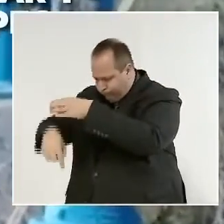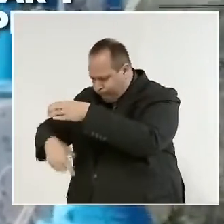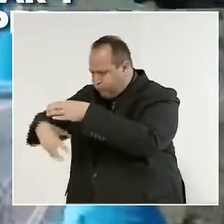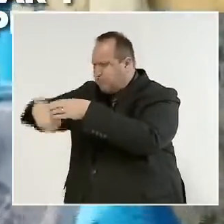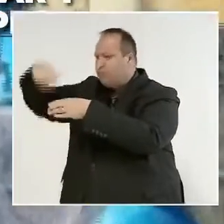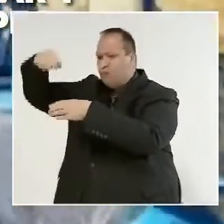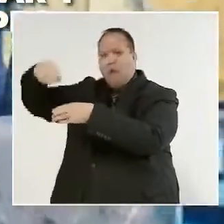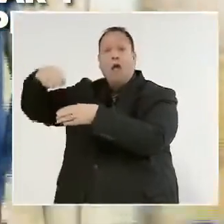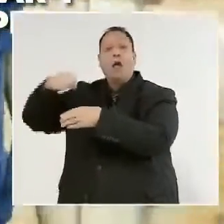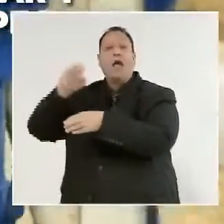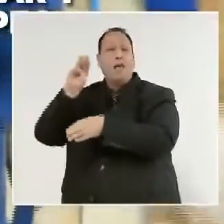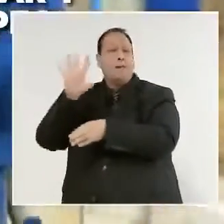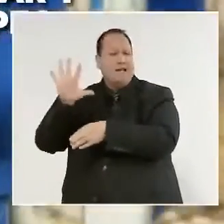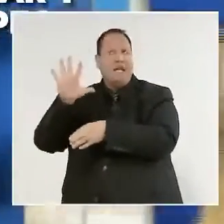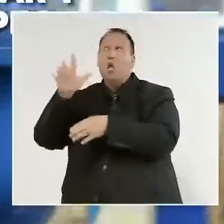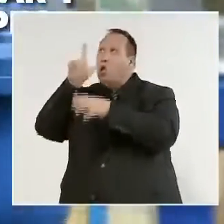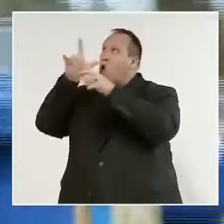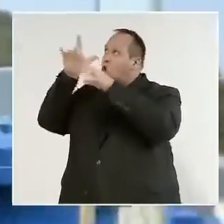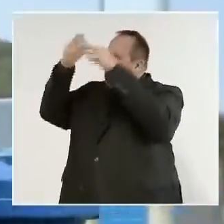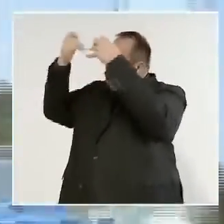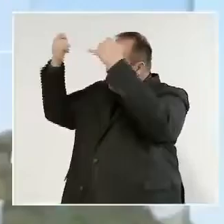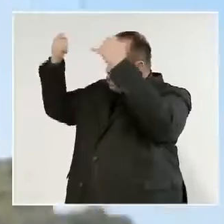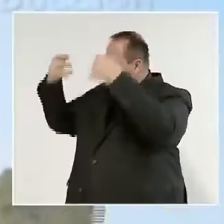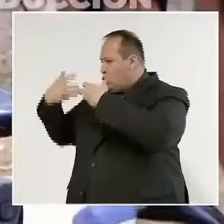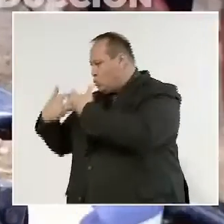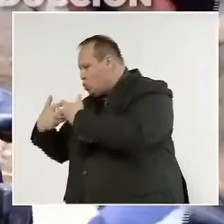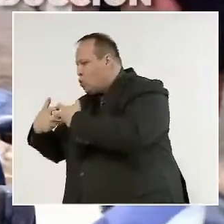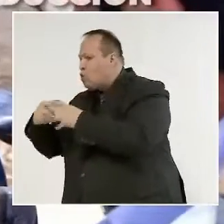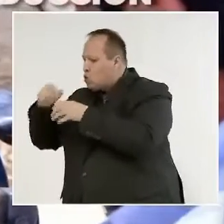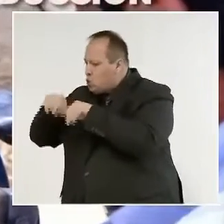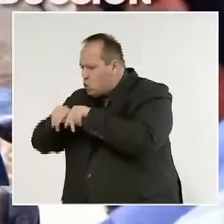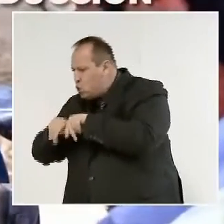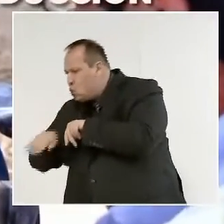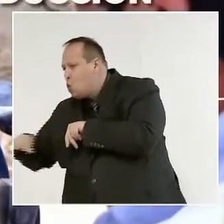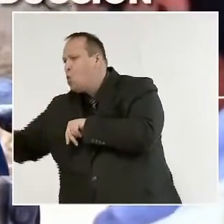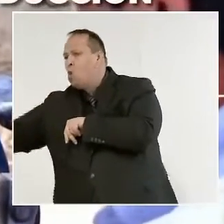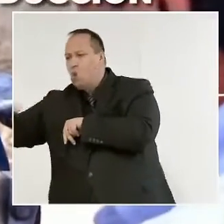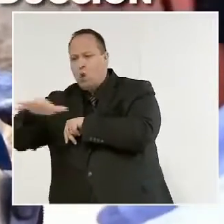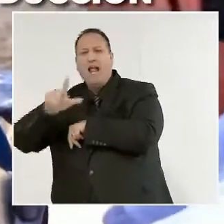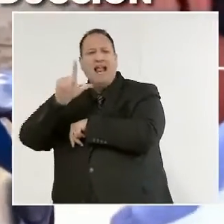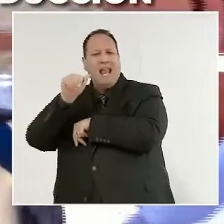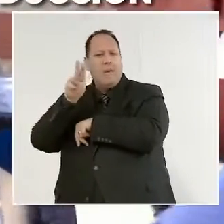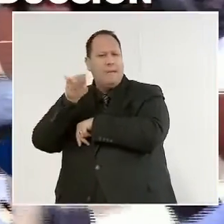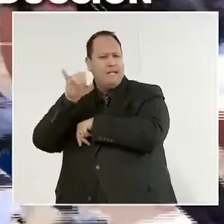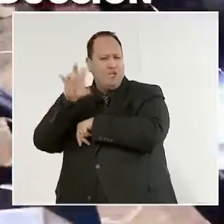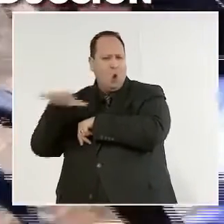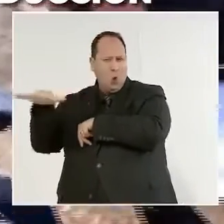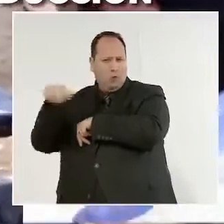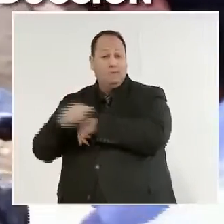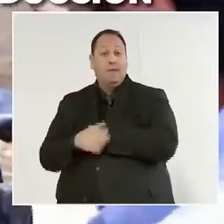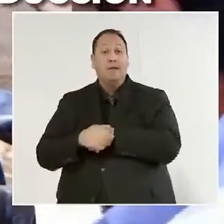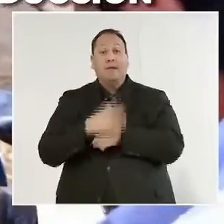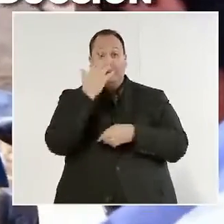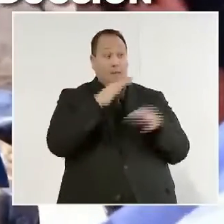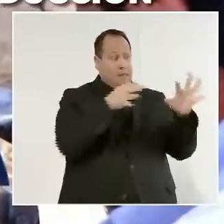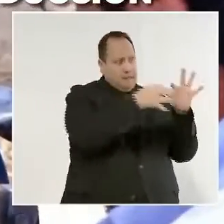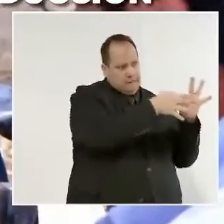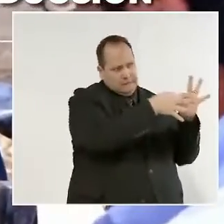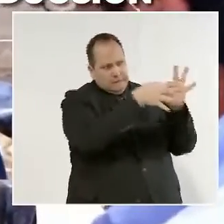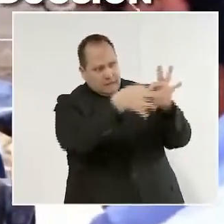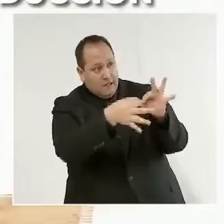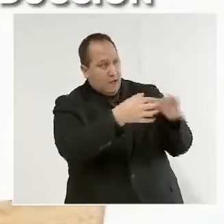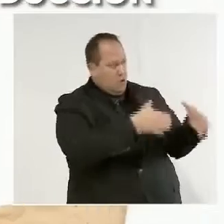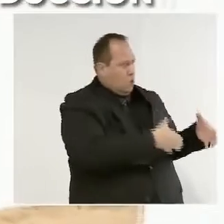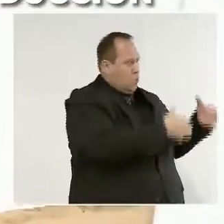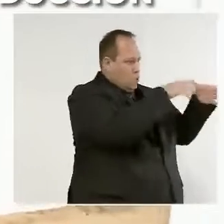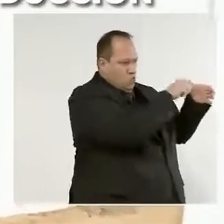y Jardines de Chapultepec. Pozo M5, subestación eléctrica, equipamiento y línea de conducción